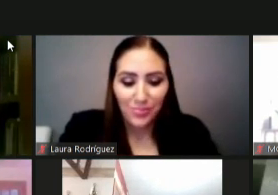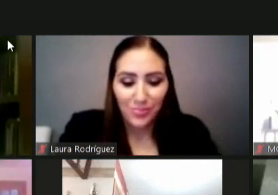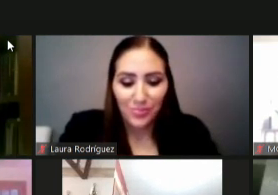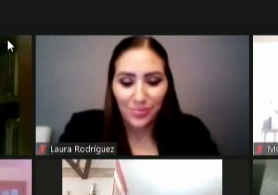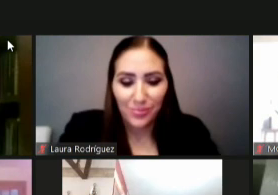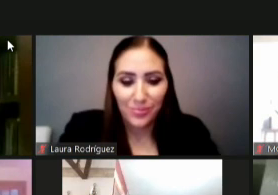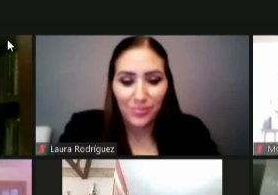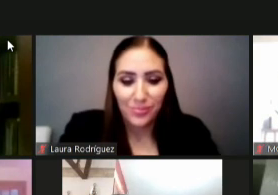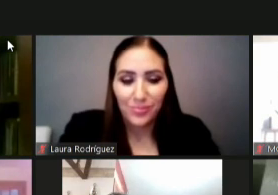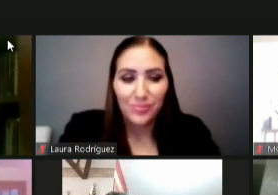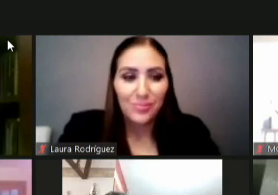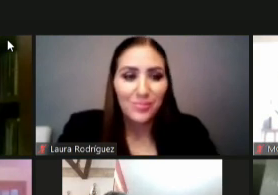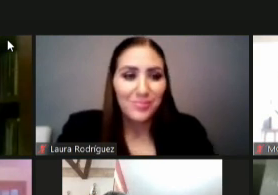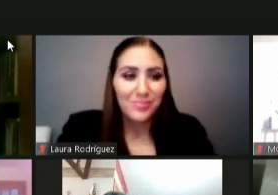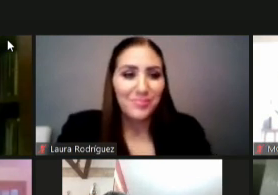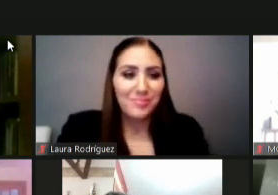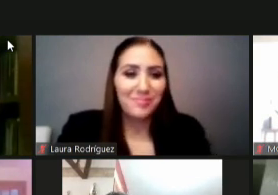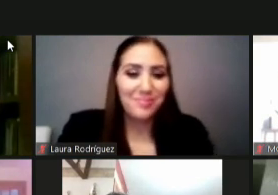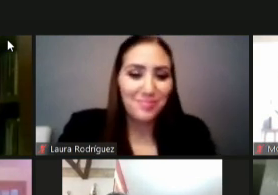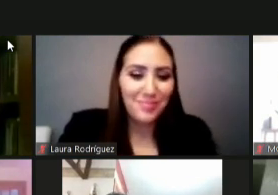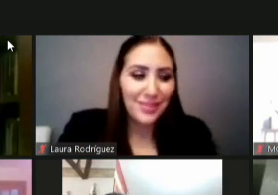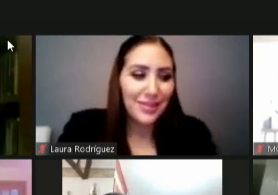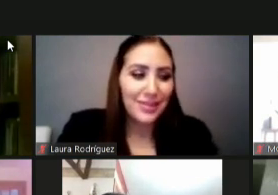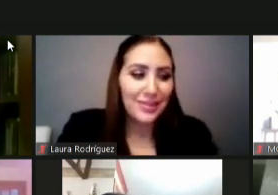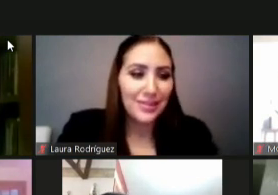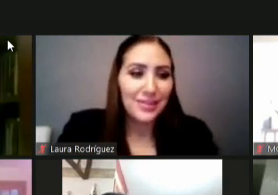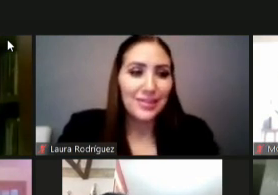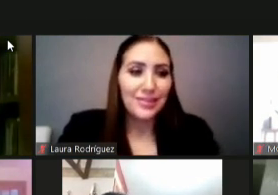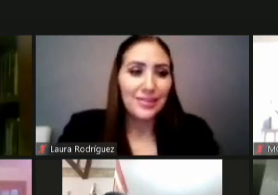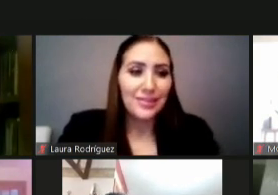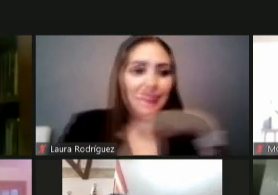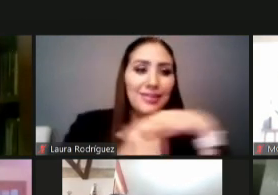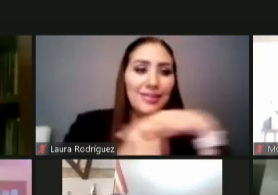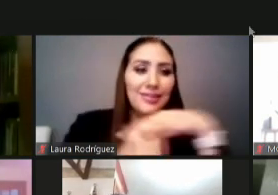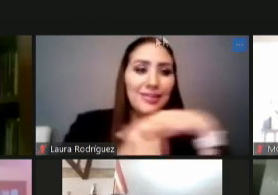no escuchamos su planteamiento, no salió al aire su planteamiento.